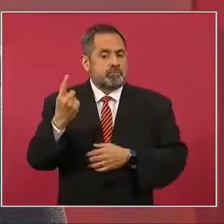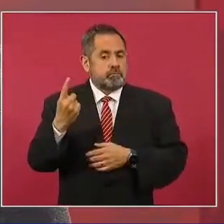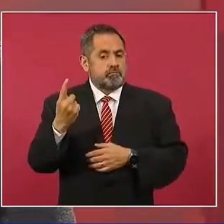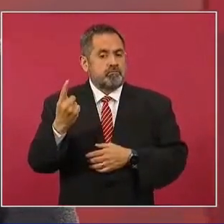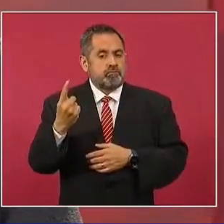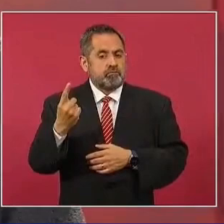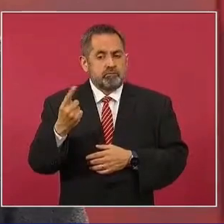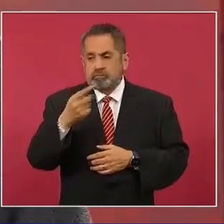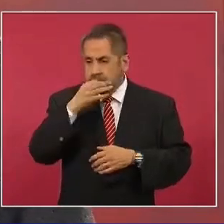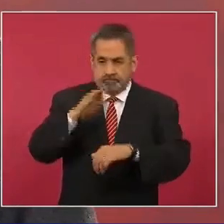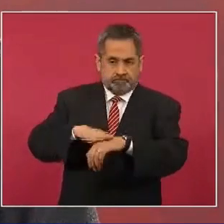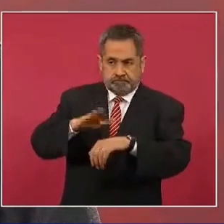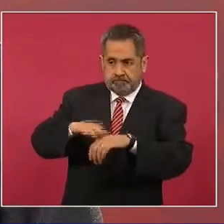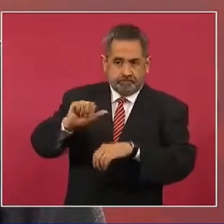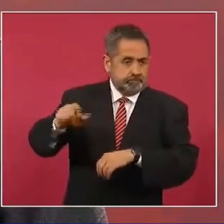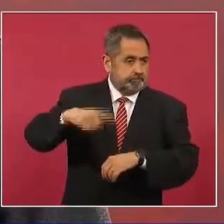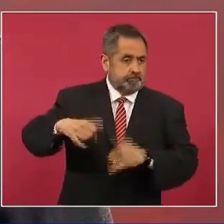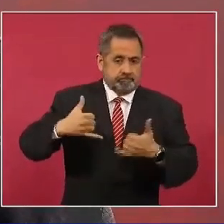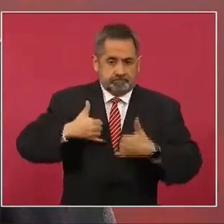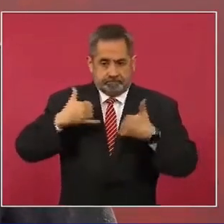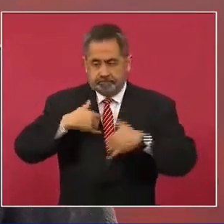Para los jóvenes,